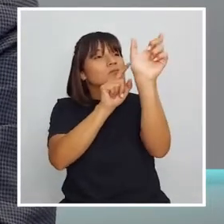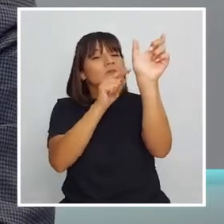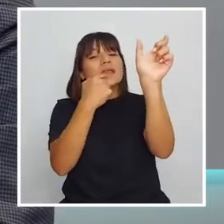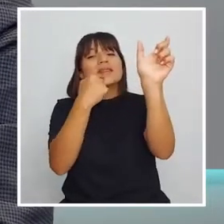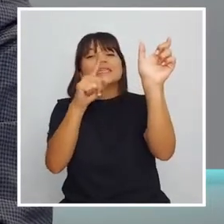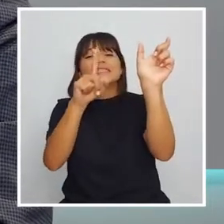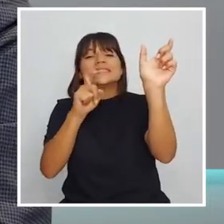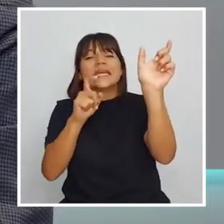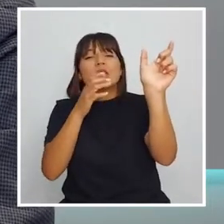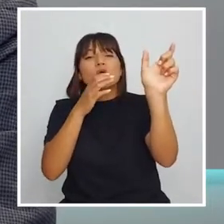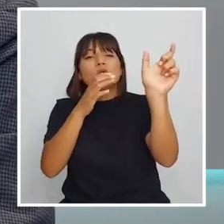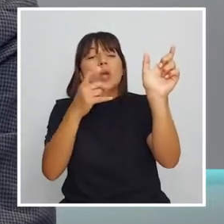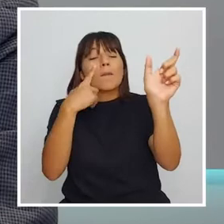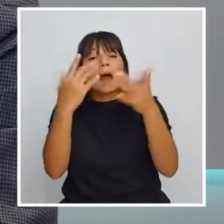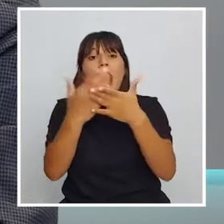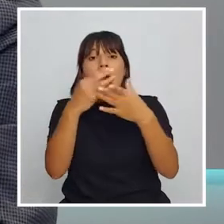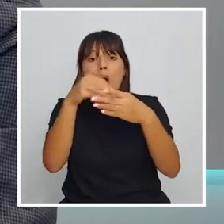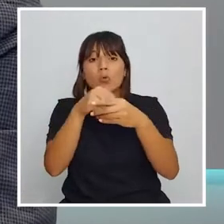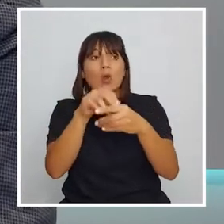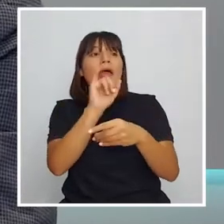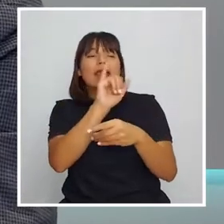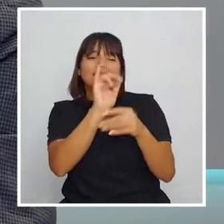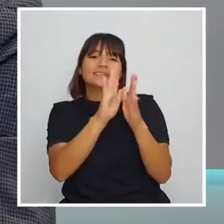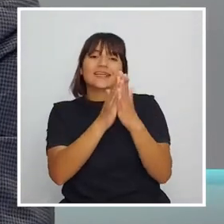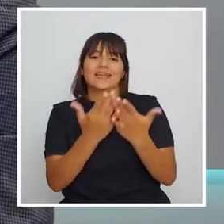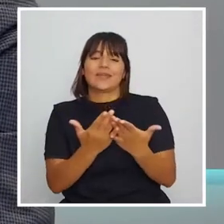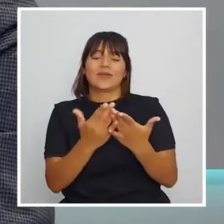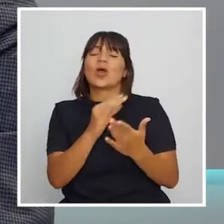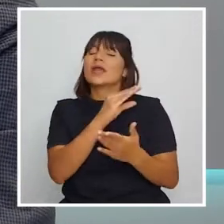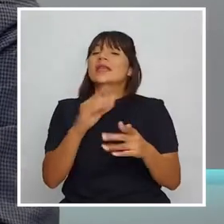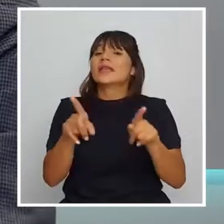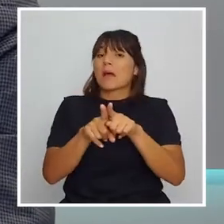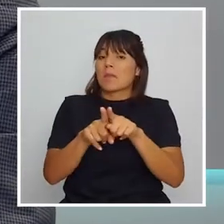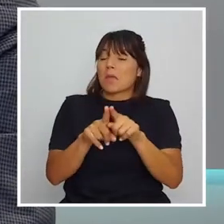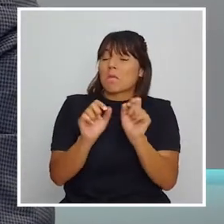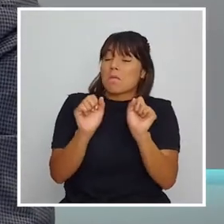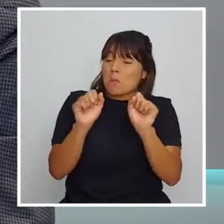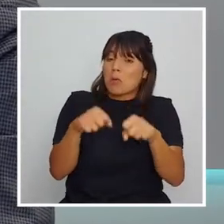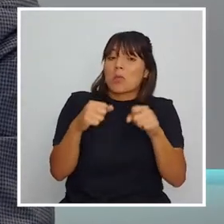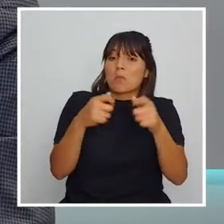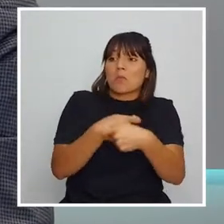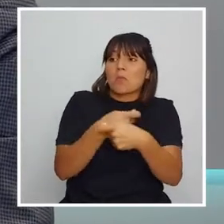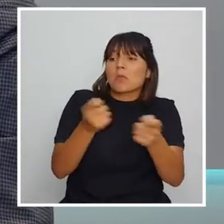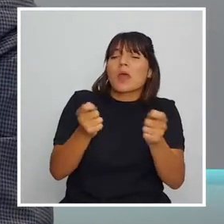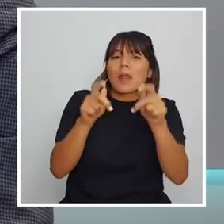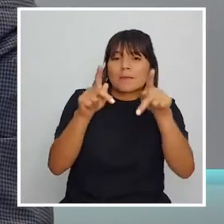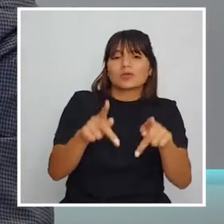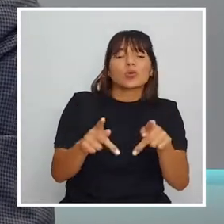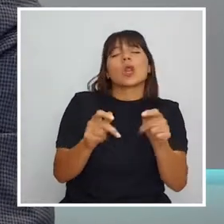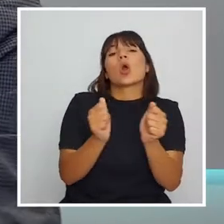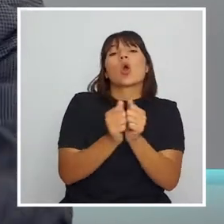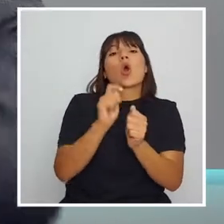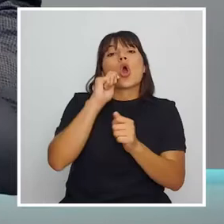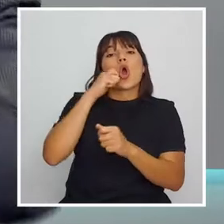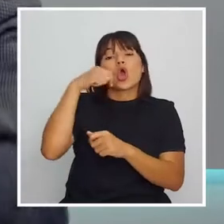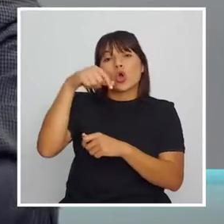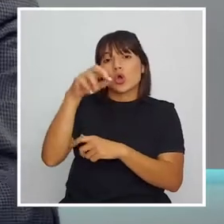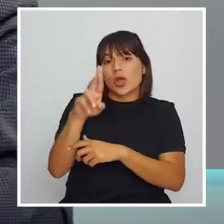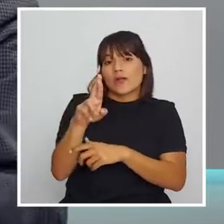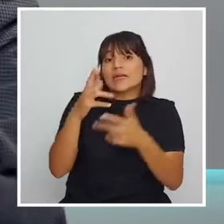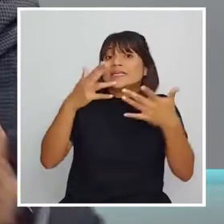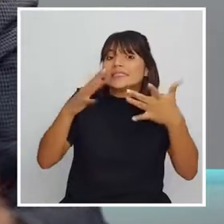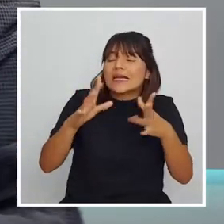trucos para el ahorro. Ese librito. También podemos facilitarle a las personas, tenemos el código QR, ya se ha